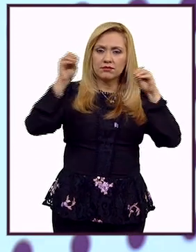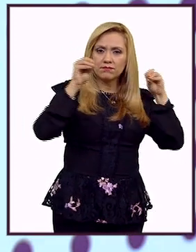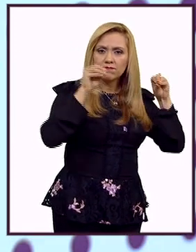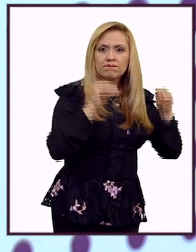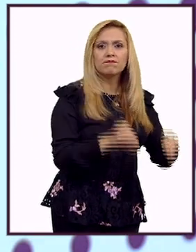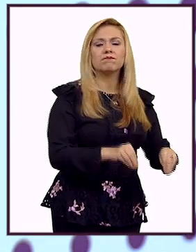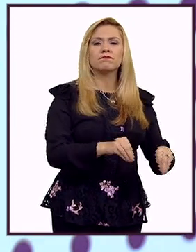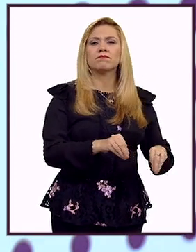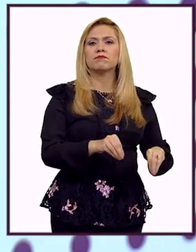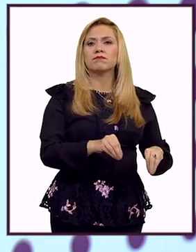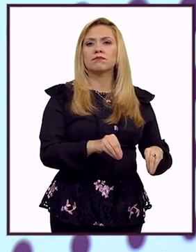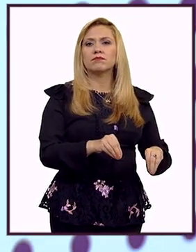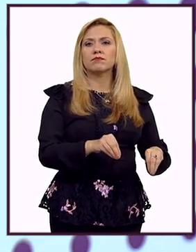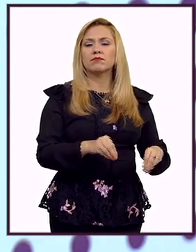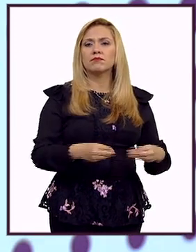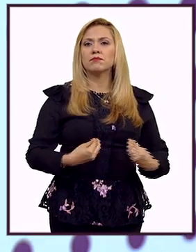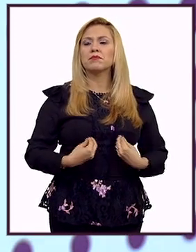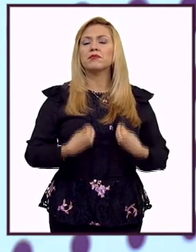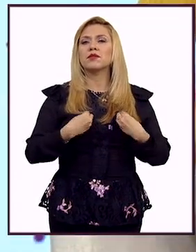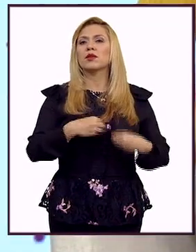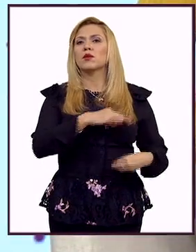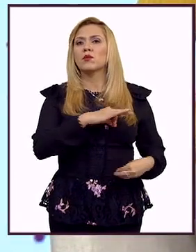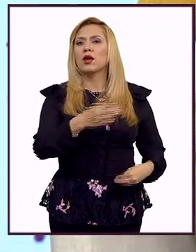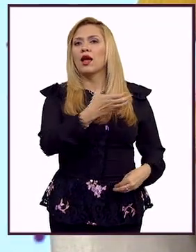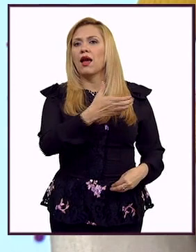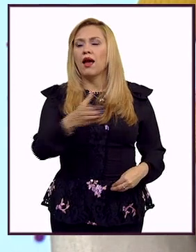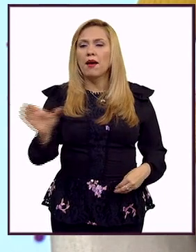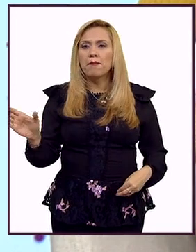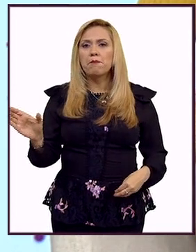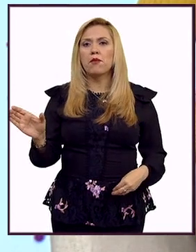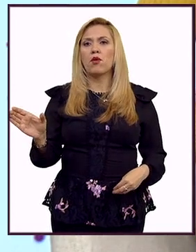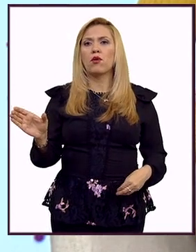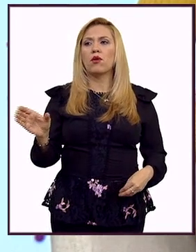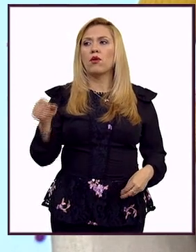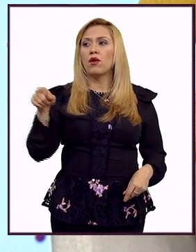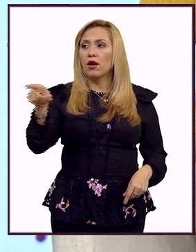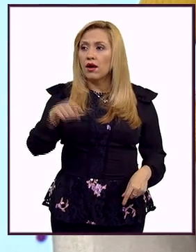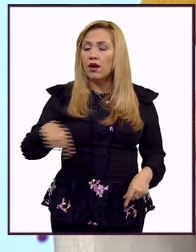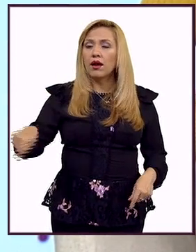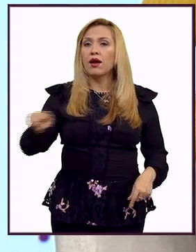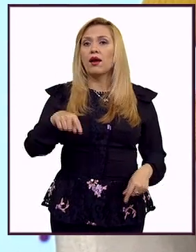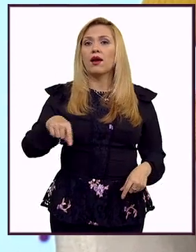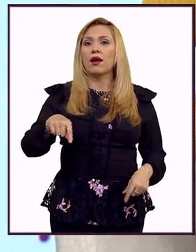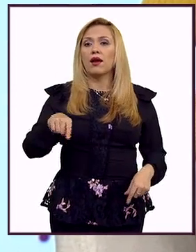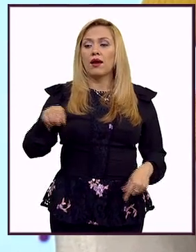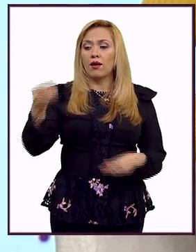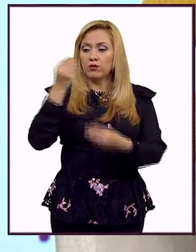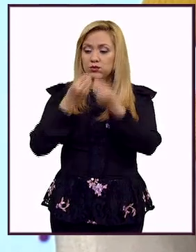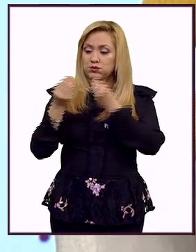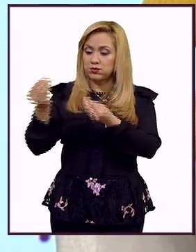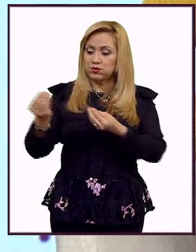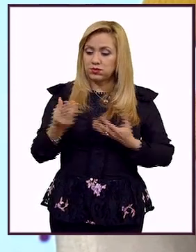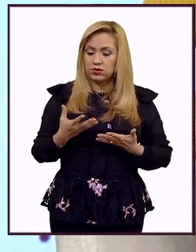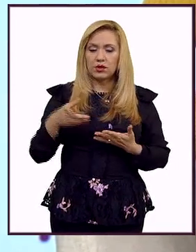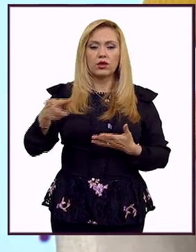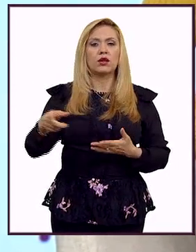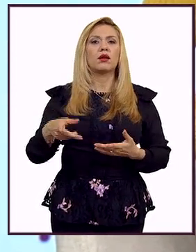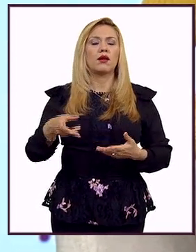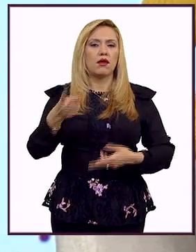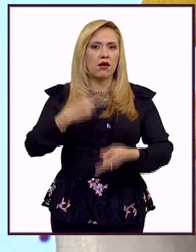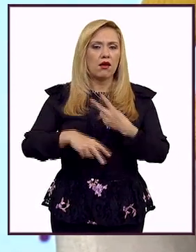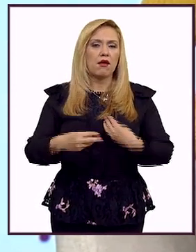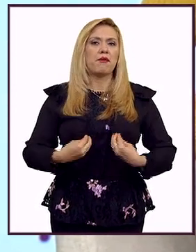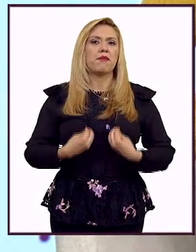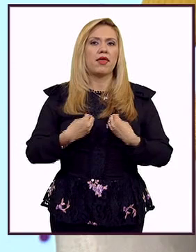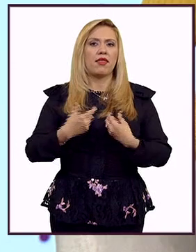al campo, la posibilidad de vivir en el campo dignamente, de que ellos que nos alimentan vivan de lo que producen, claro, y